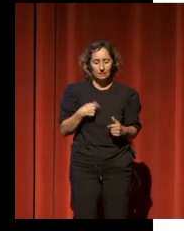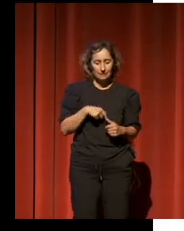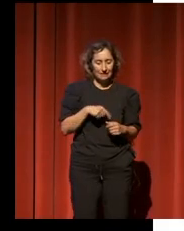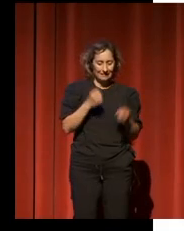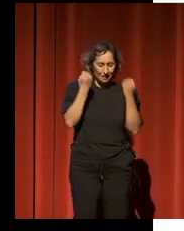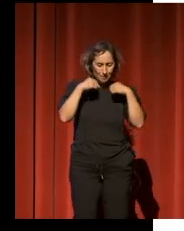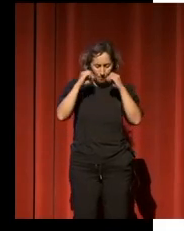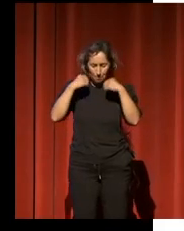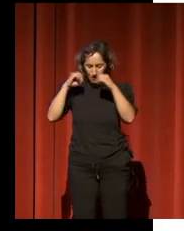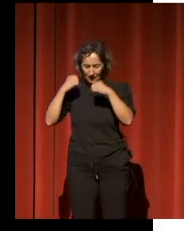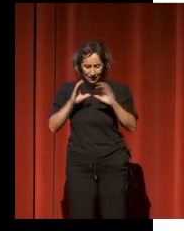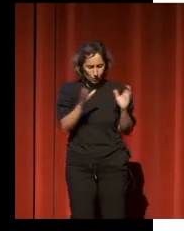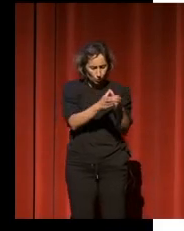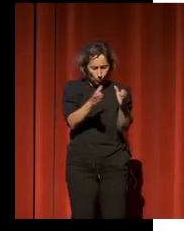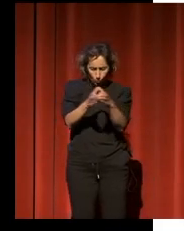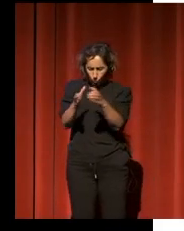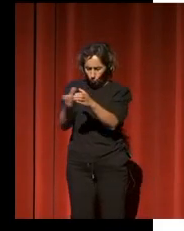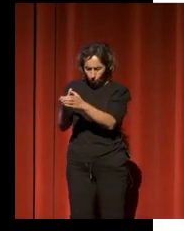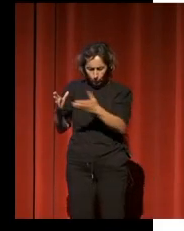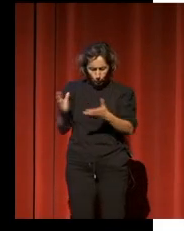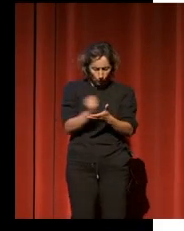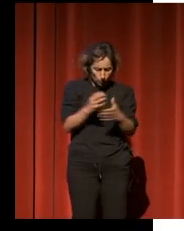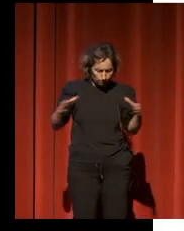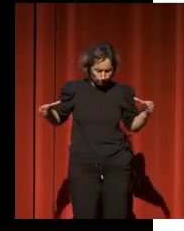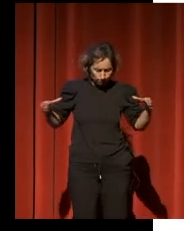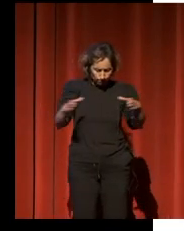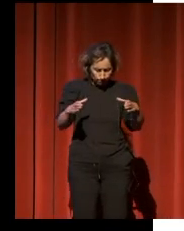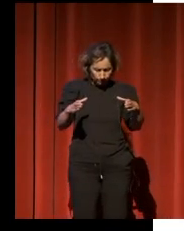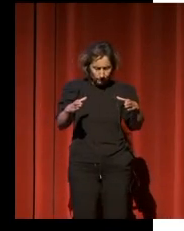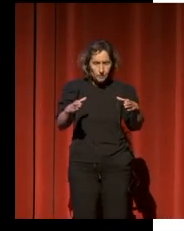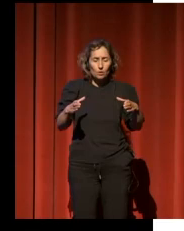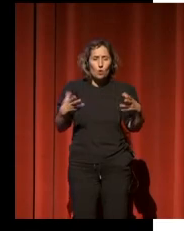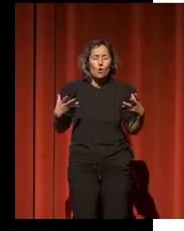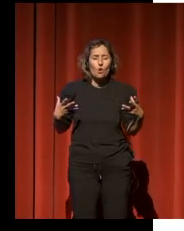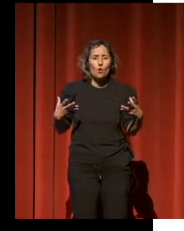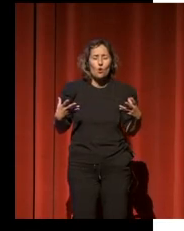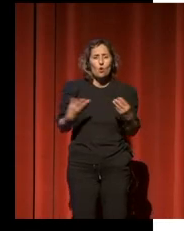prácticas a todos estos grupos y pensar en elementos de